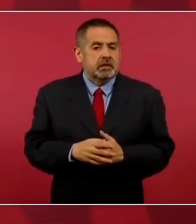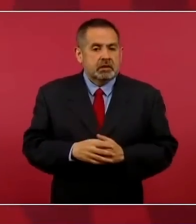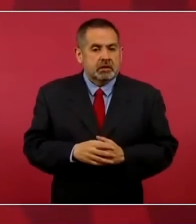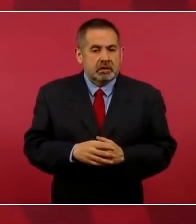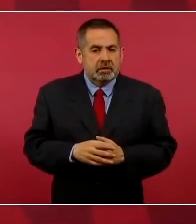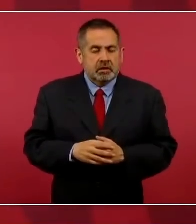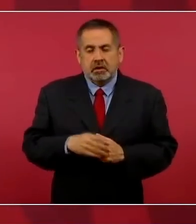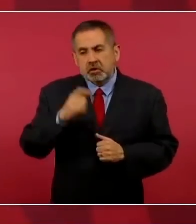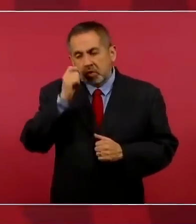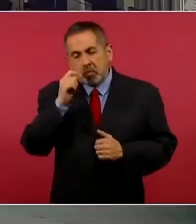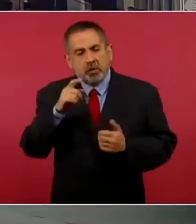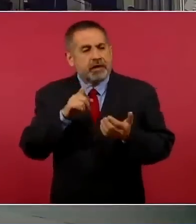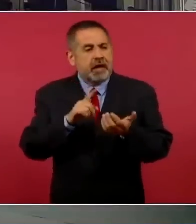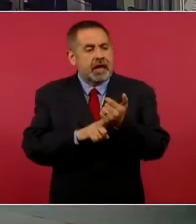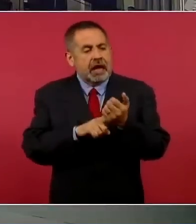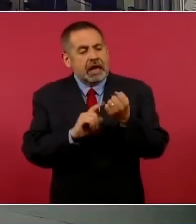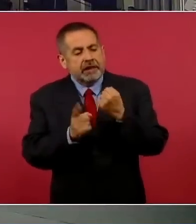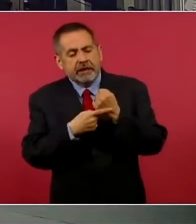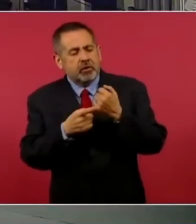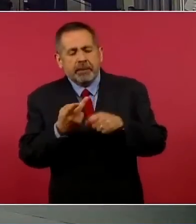independientemente del fondo,